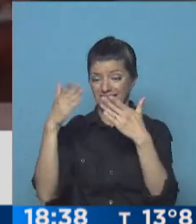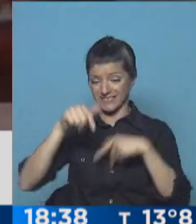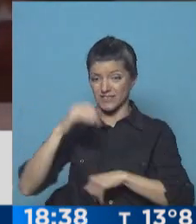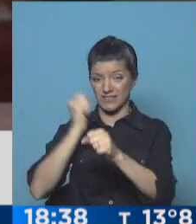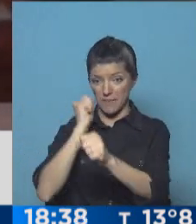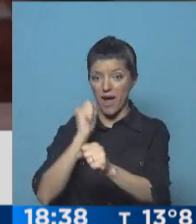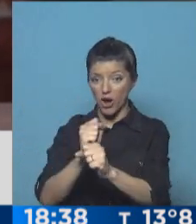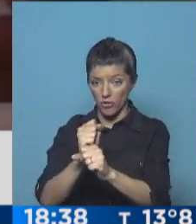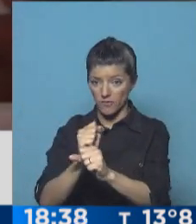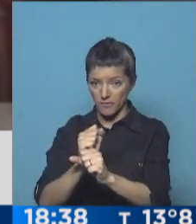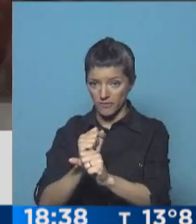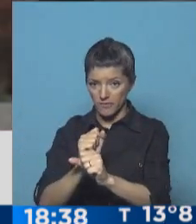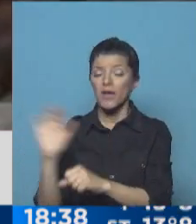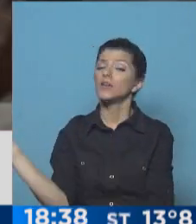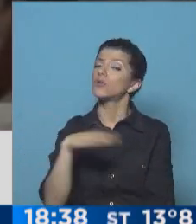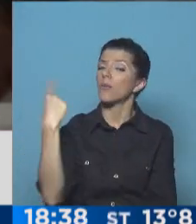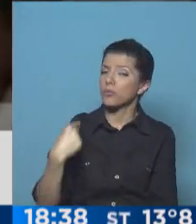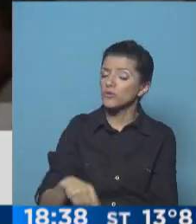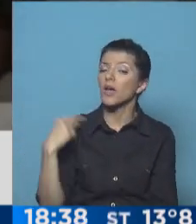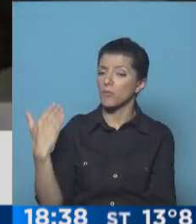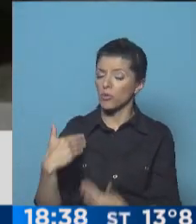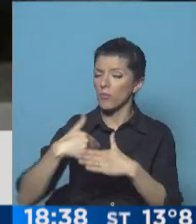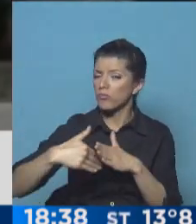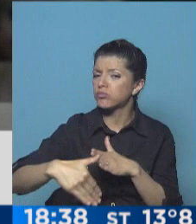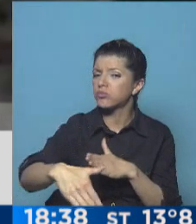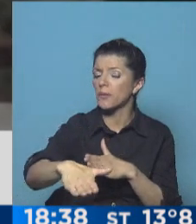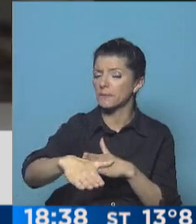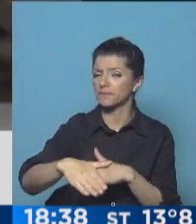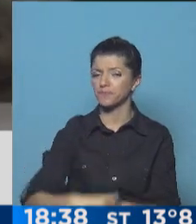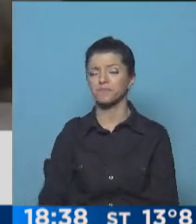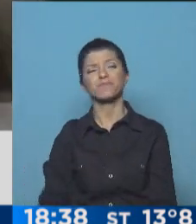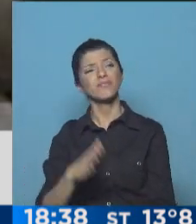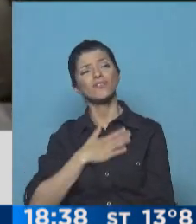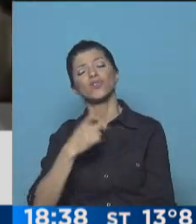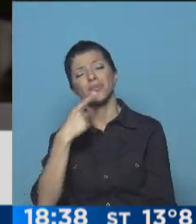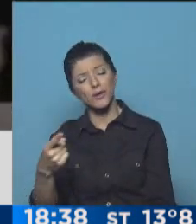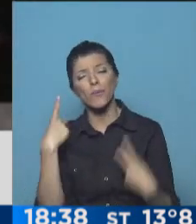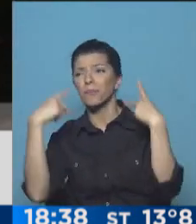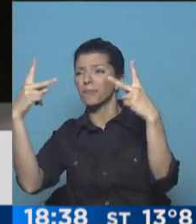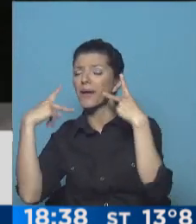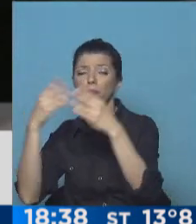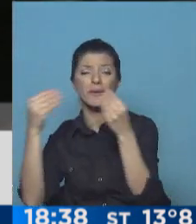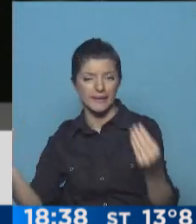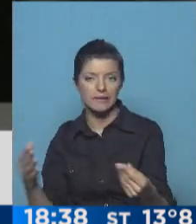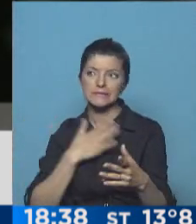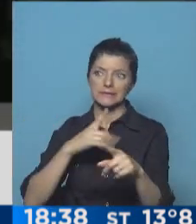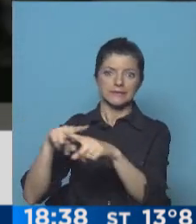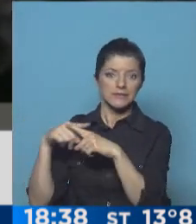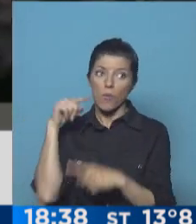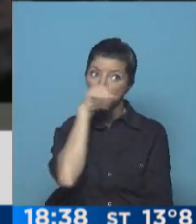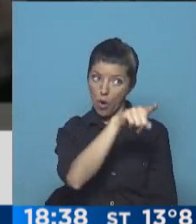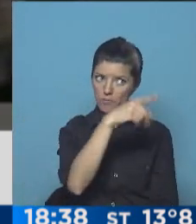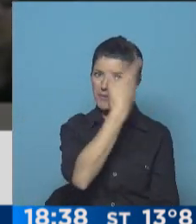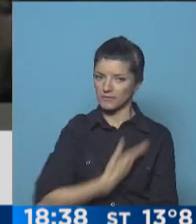llevado adelante todas las cosas que se pudieron hacer después. Digo giras tumultuosas porque las peleas épicas las diste vos,